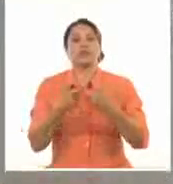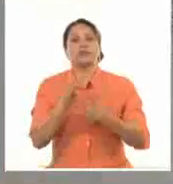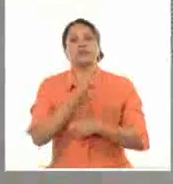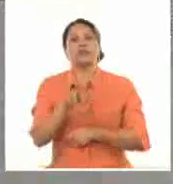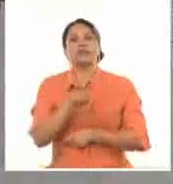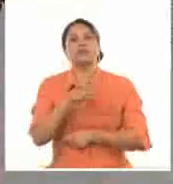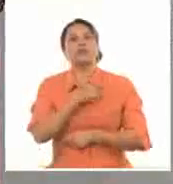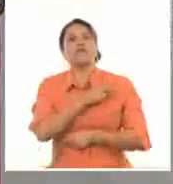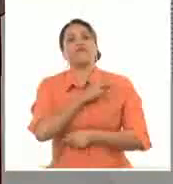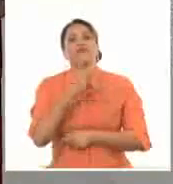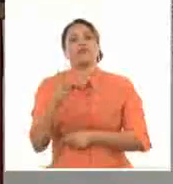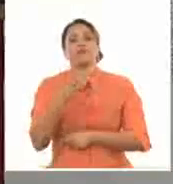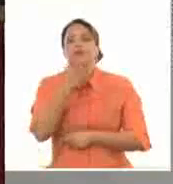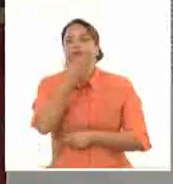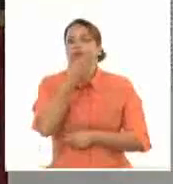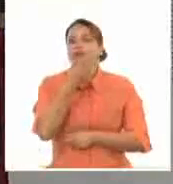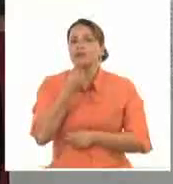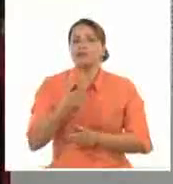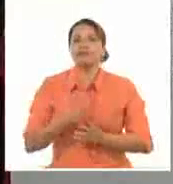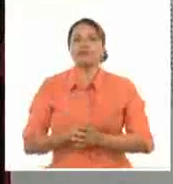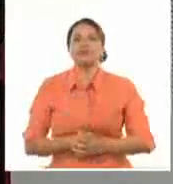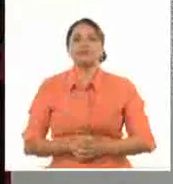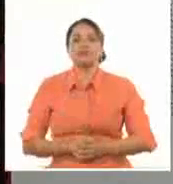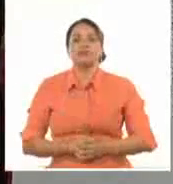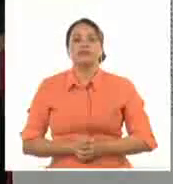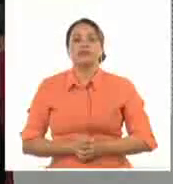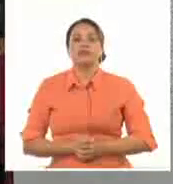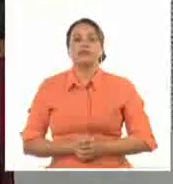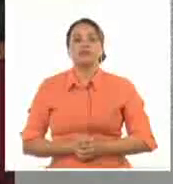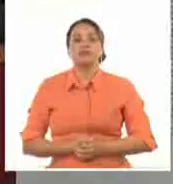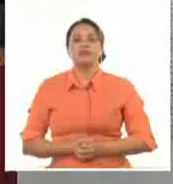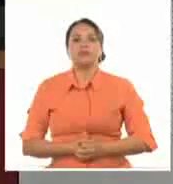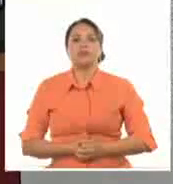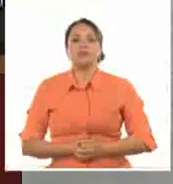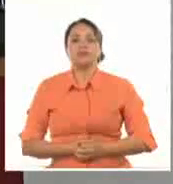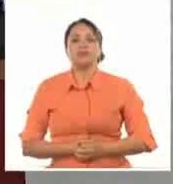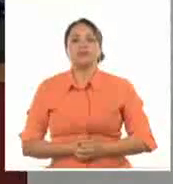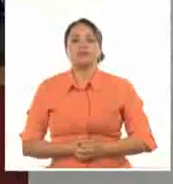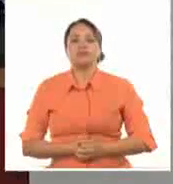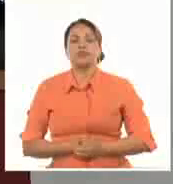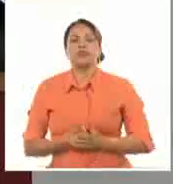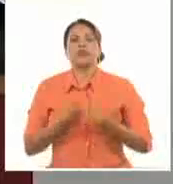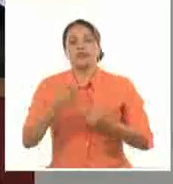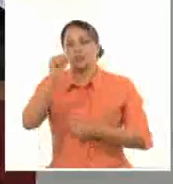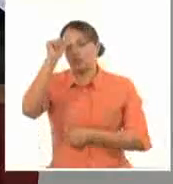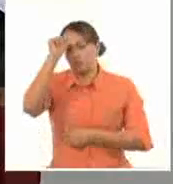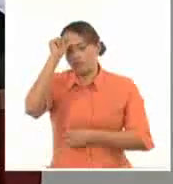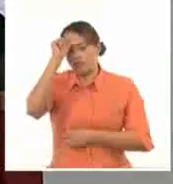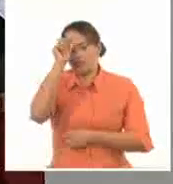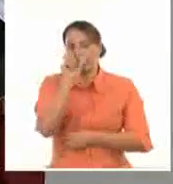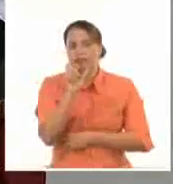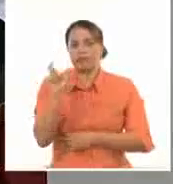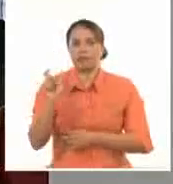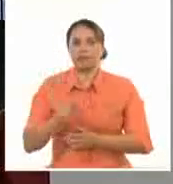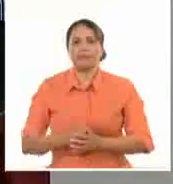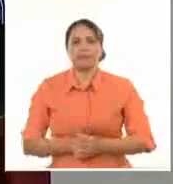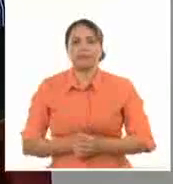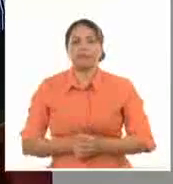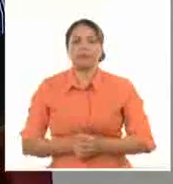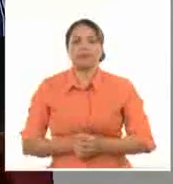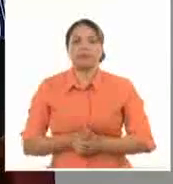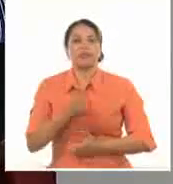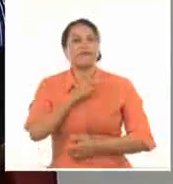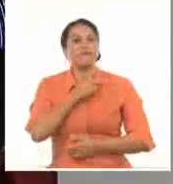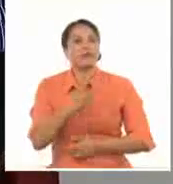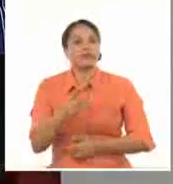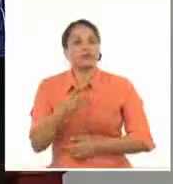una juventud alegre y profunda que definió el Che en frase memorable. Esa vanguardia,